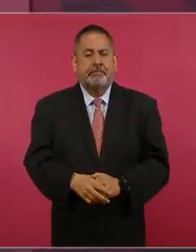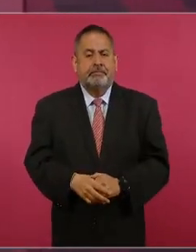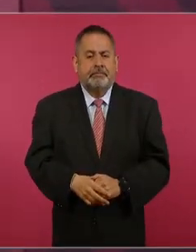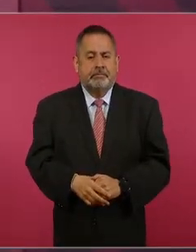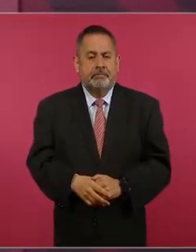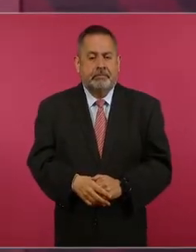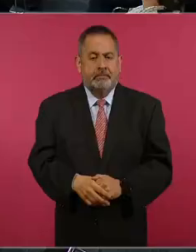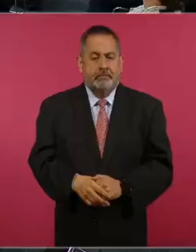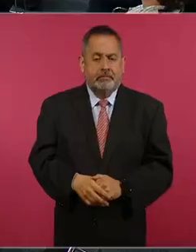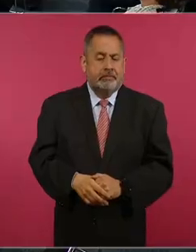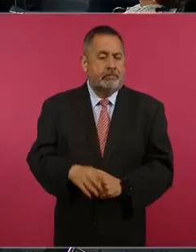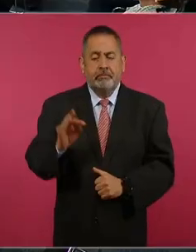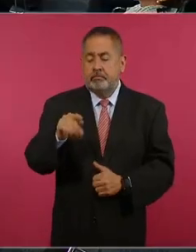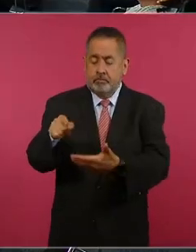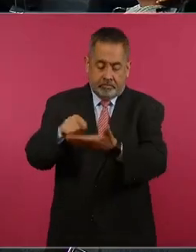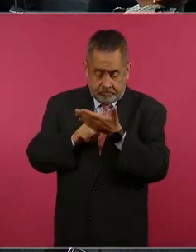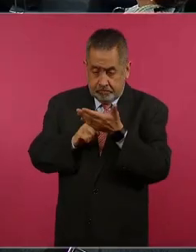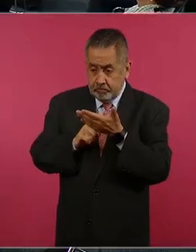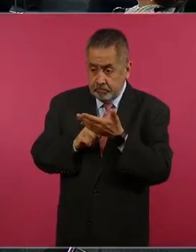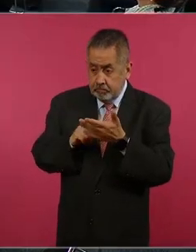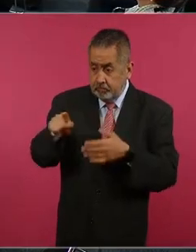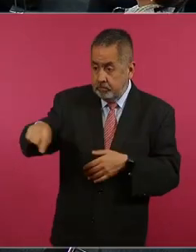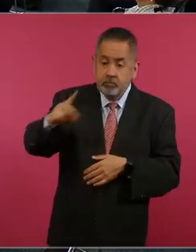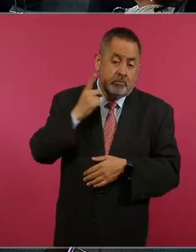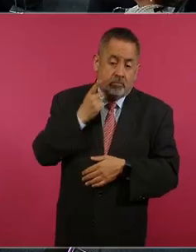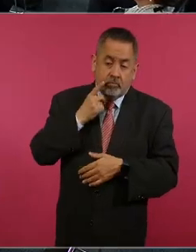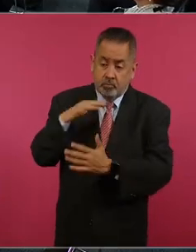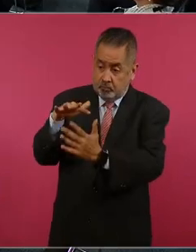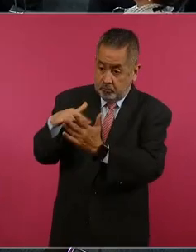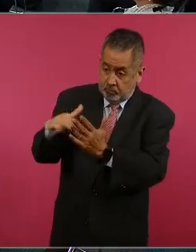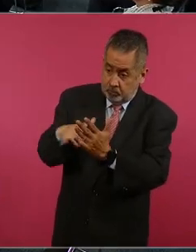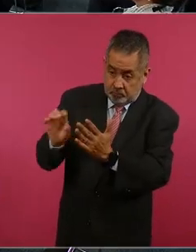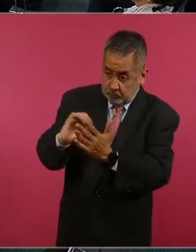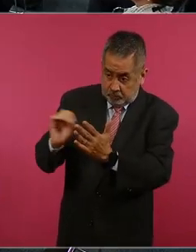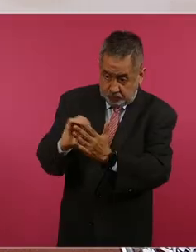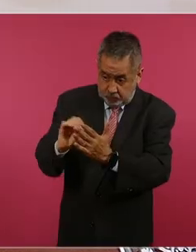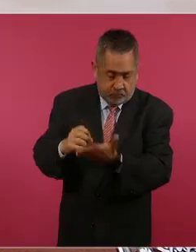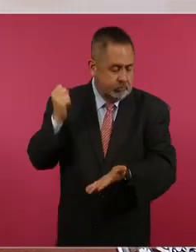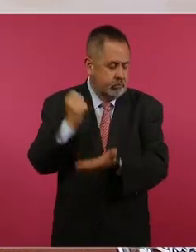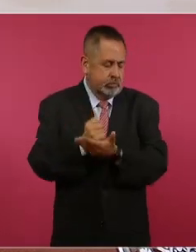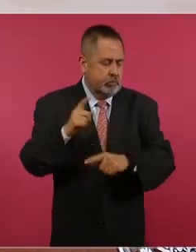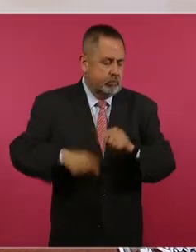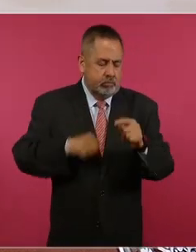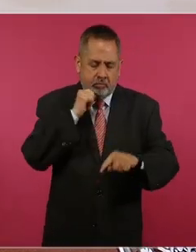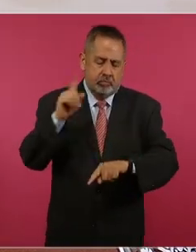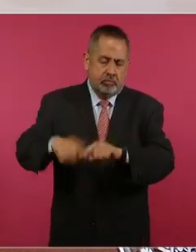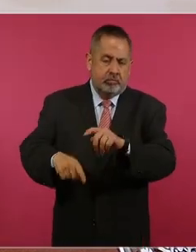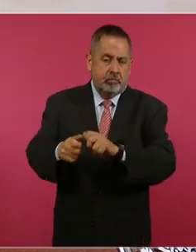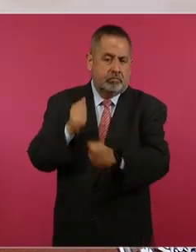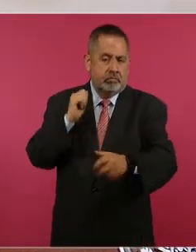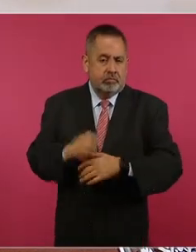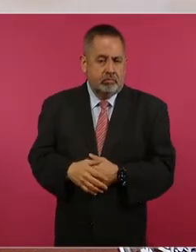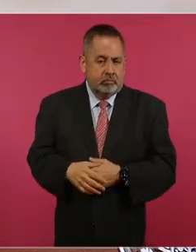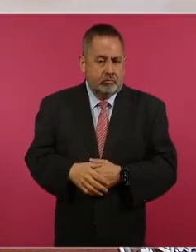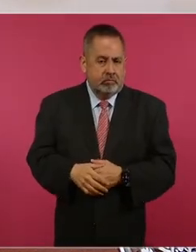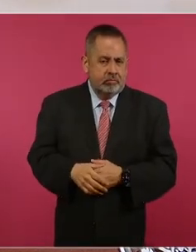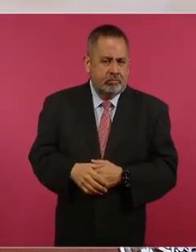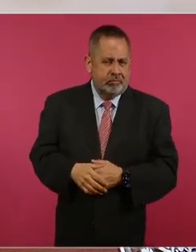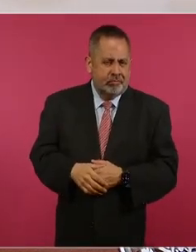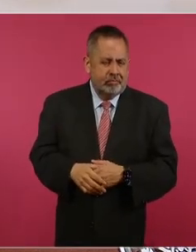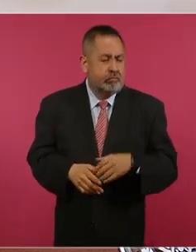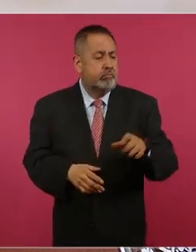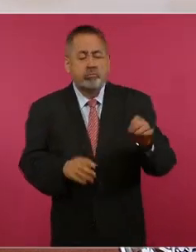no leyeron los diputados las iniciativas. O el procedimiento fast track. O